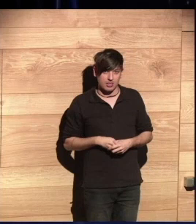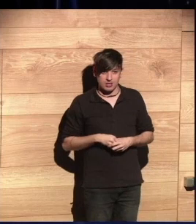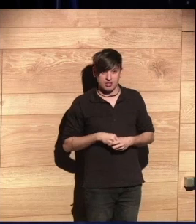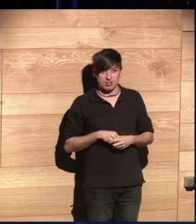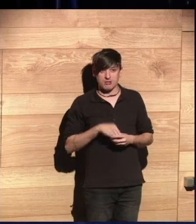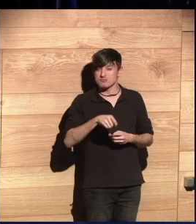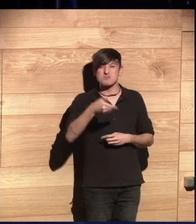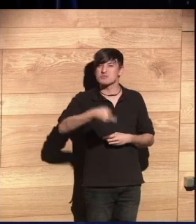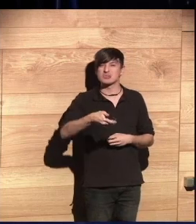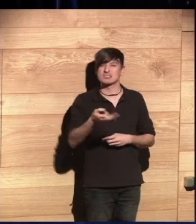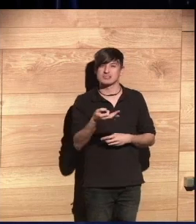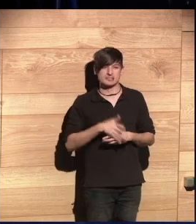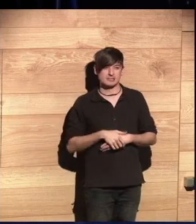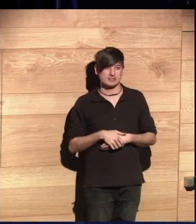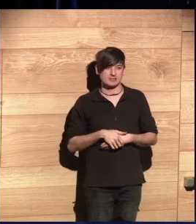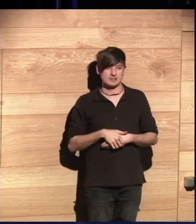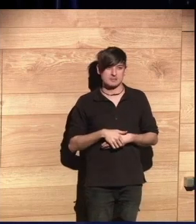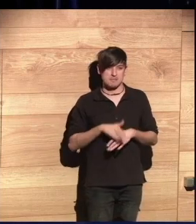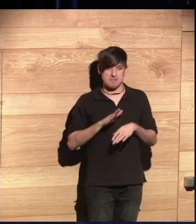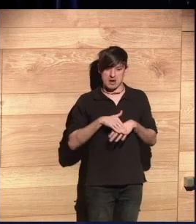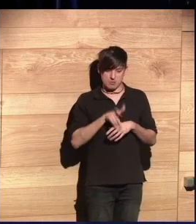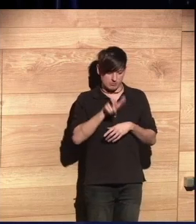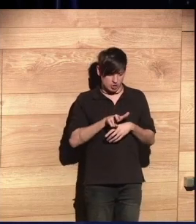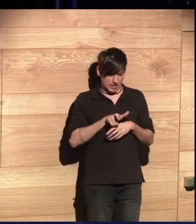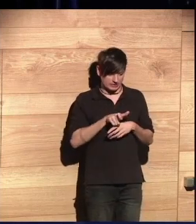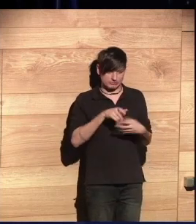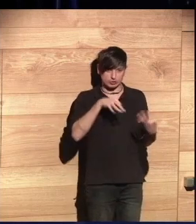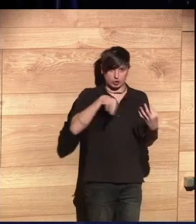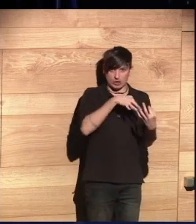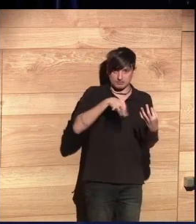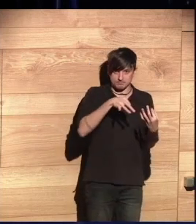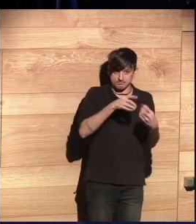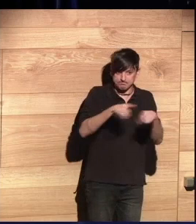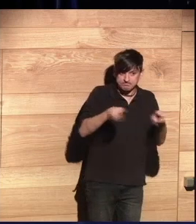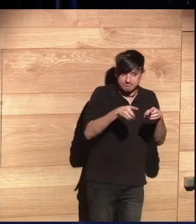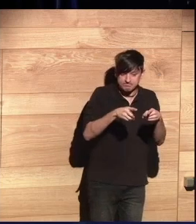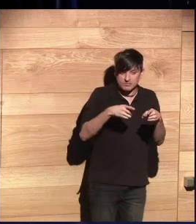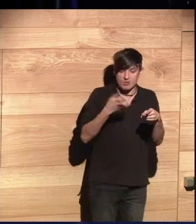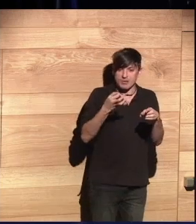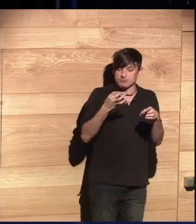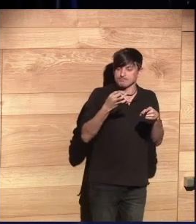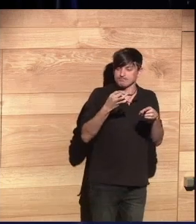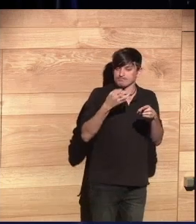Aquí la clave está para un intérprete, sobre todo, nuestra obligación es desaprender.